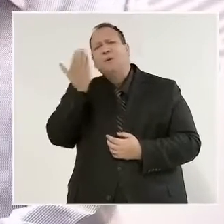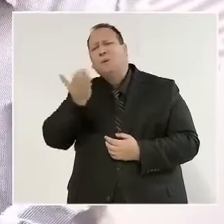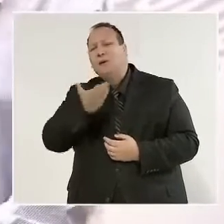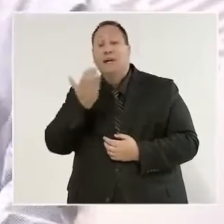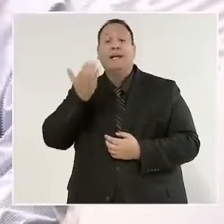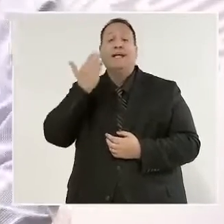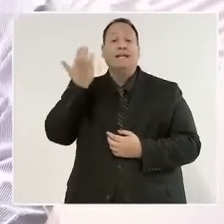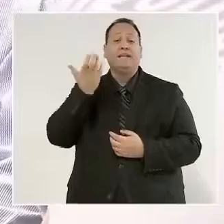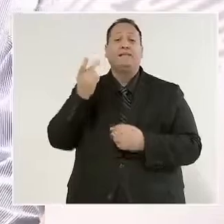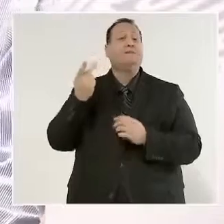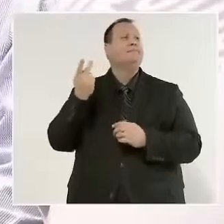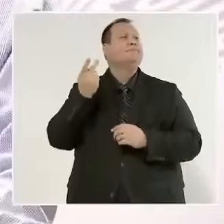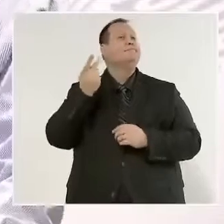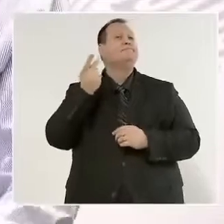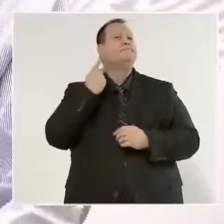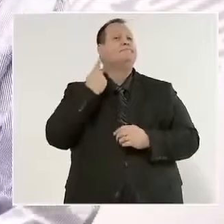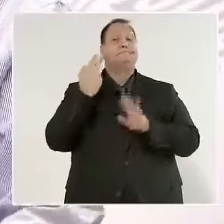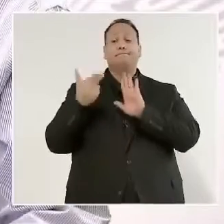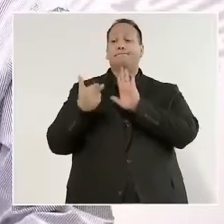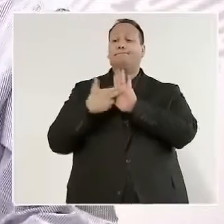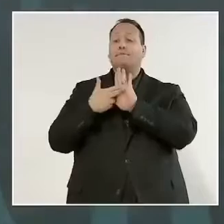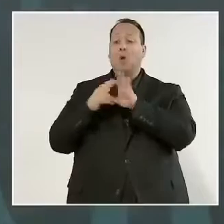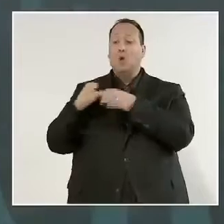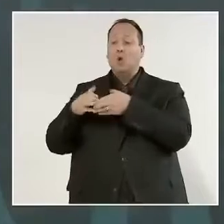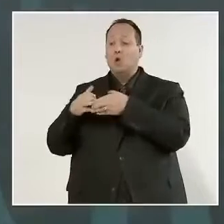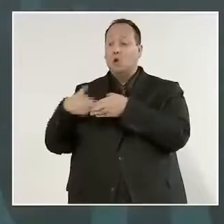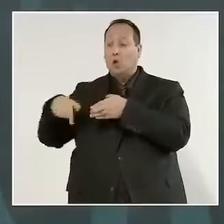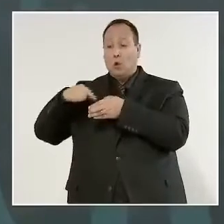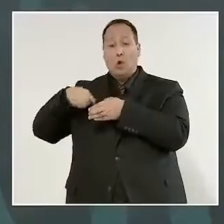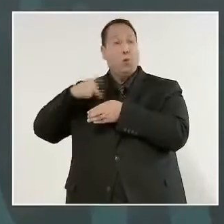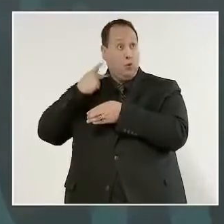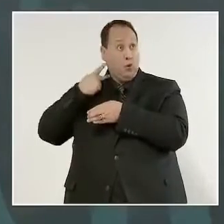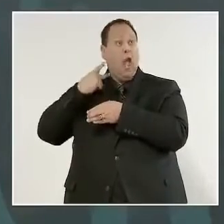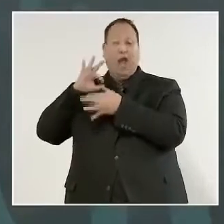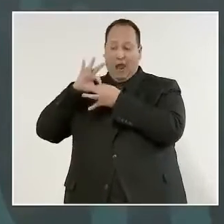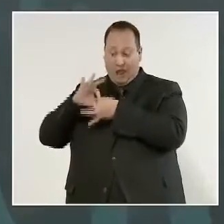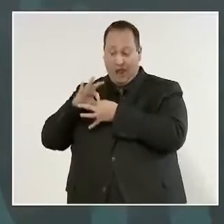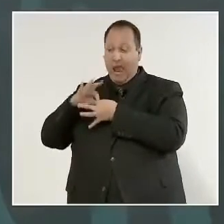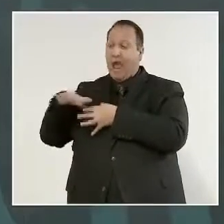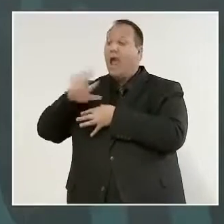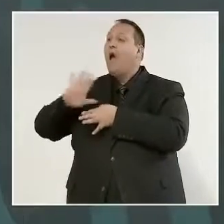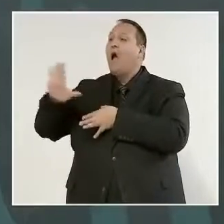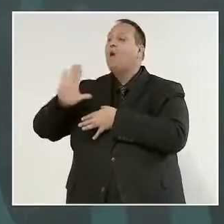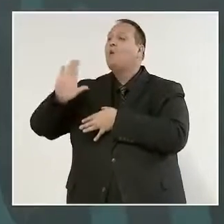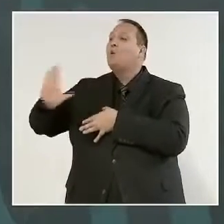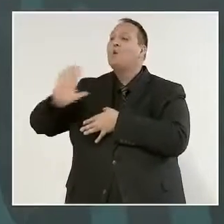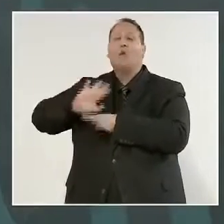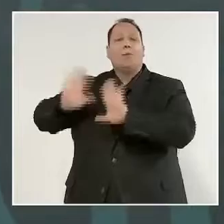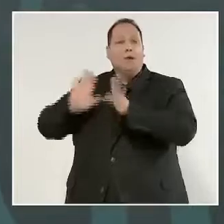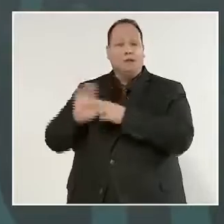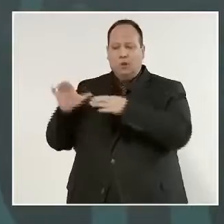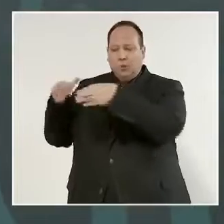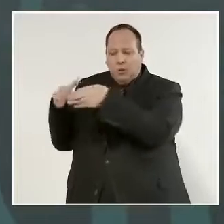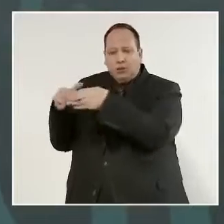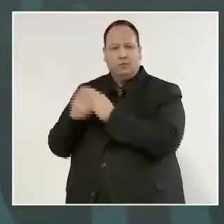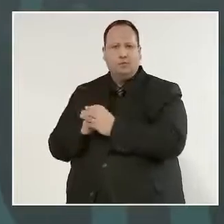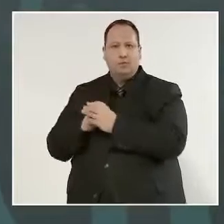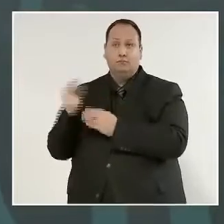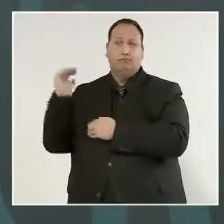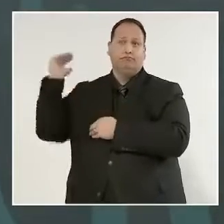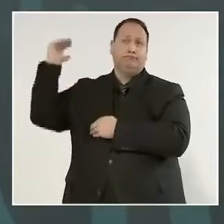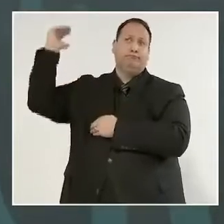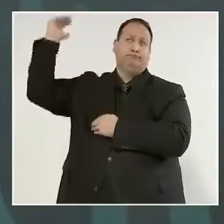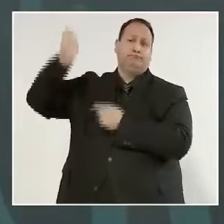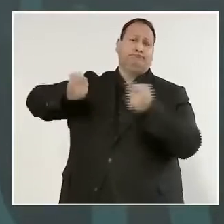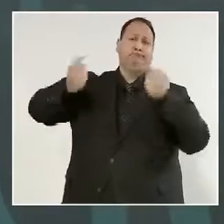que la política sea asunto nada más de los políticos, que la política sea asunto de las cúpulas